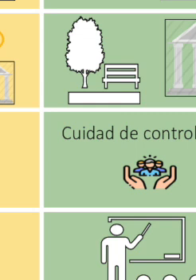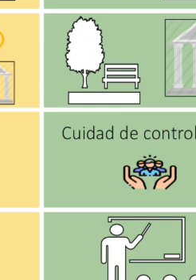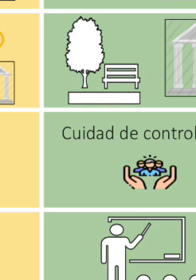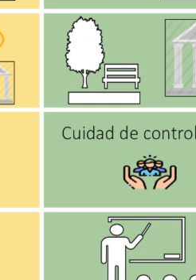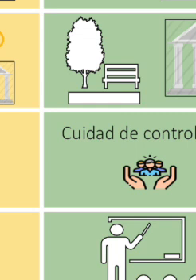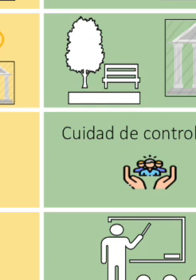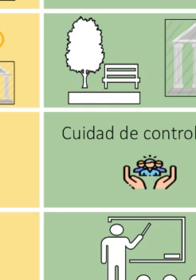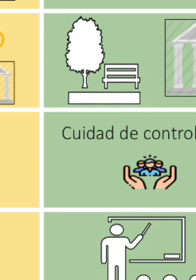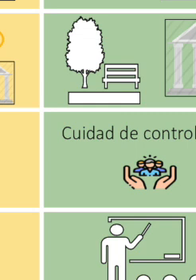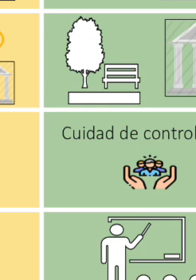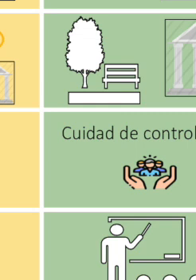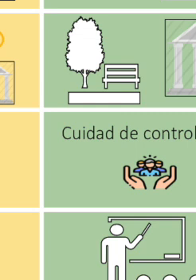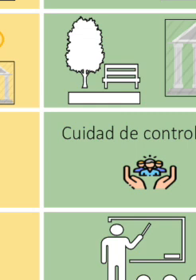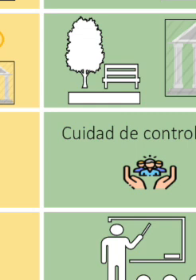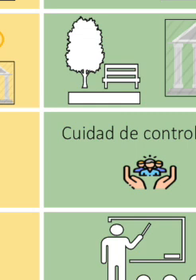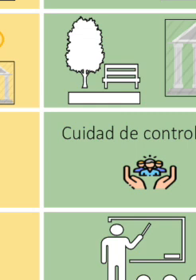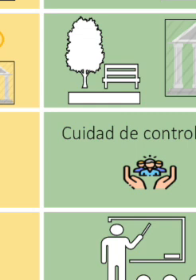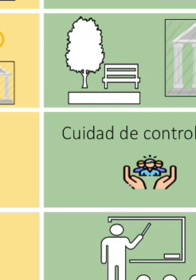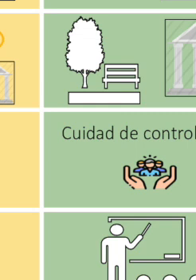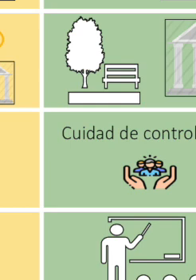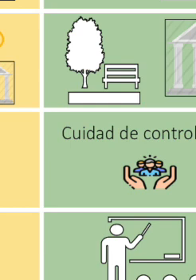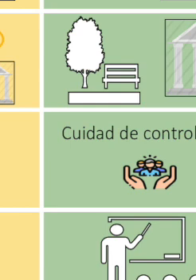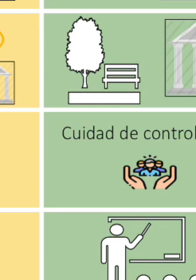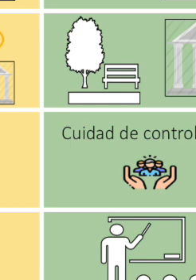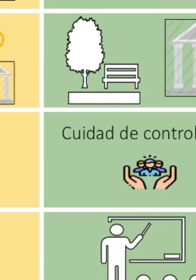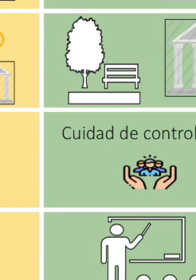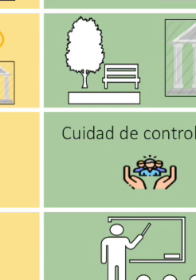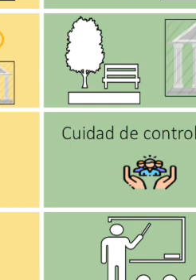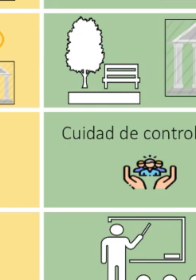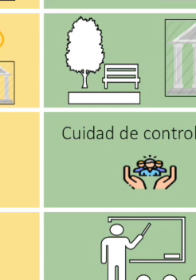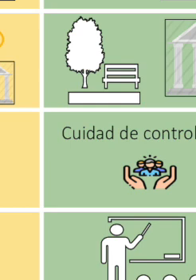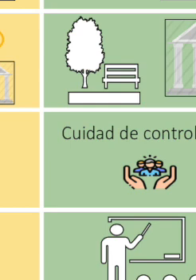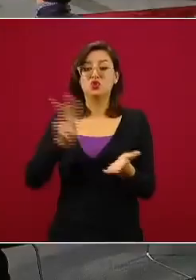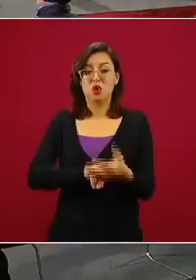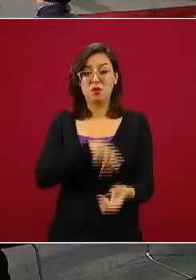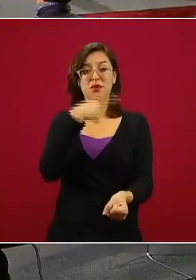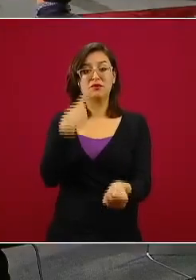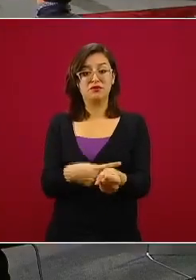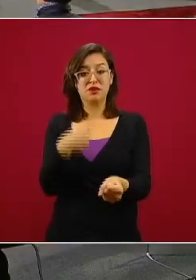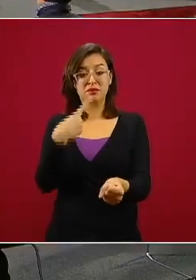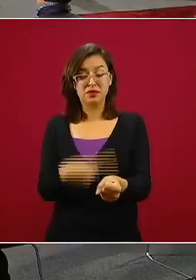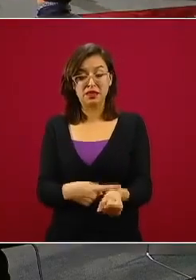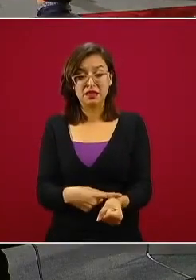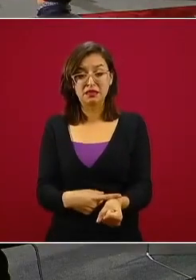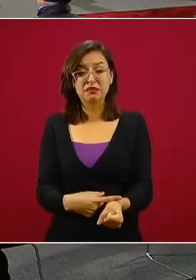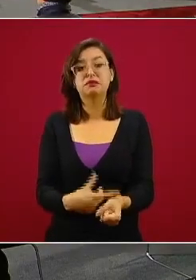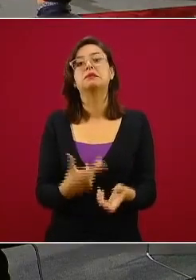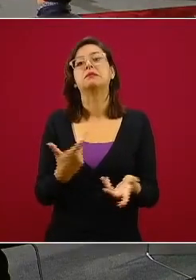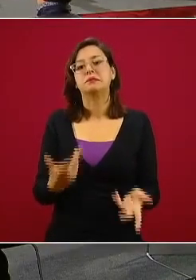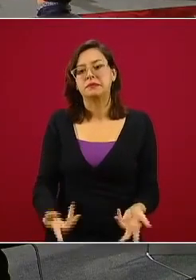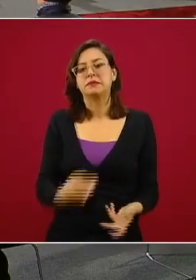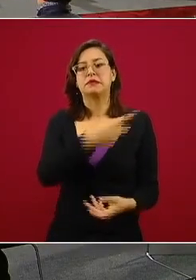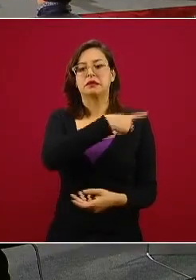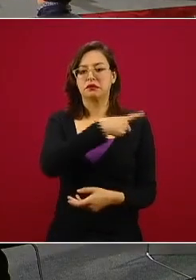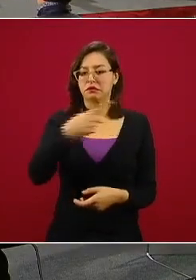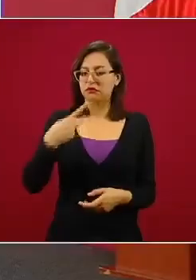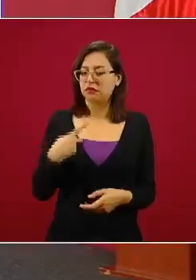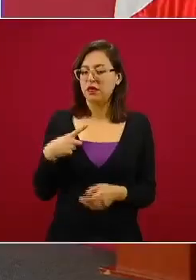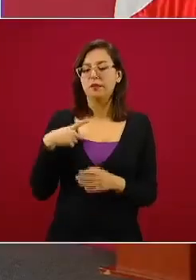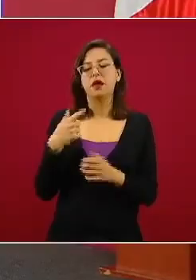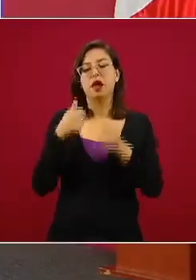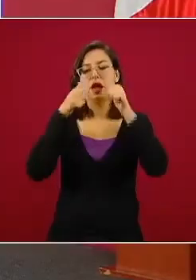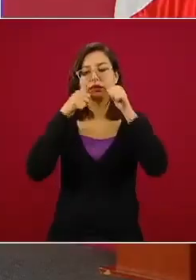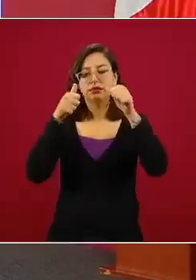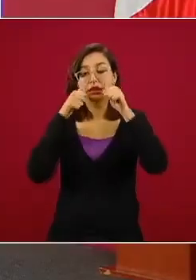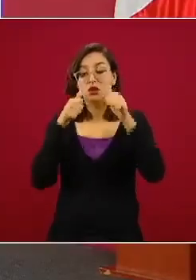control. Queremos que todas las personas con enfermedades crónicas tengan un seguimiento